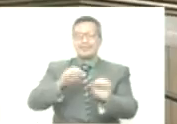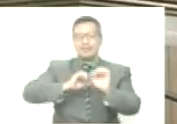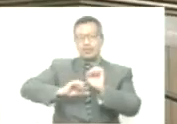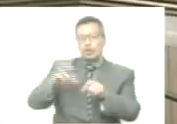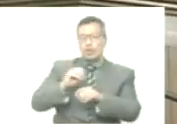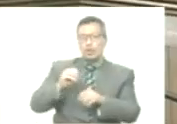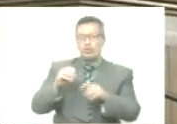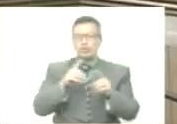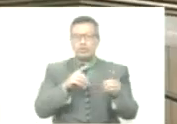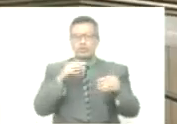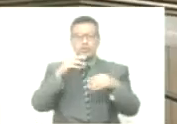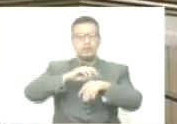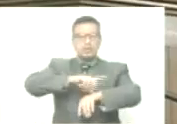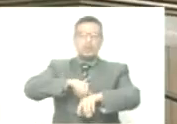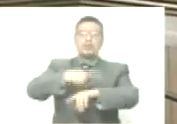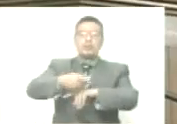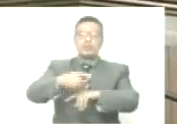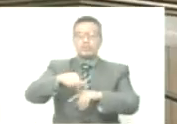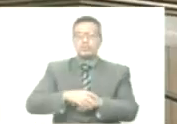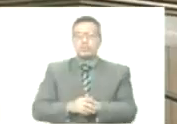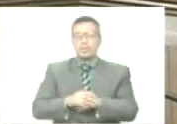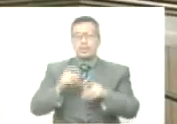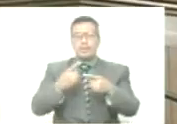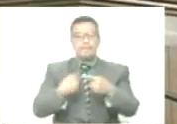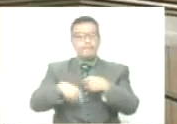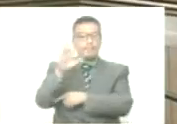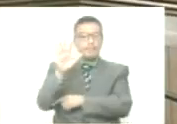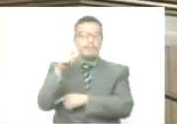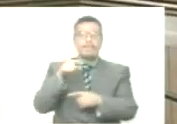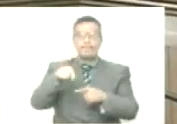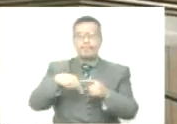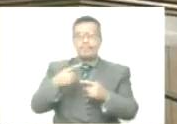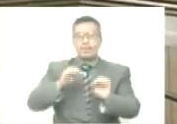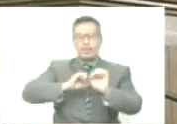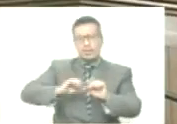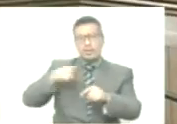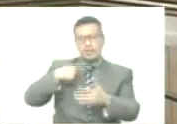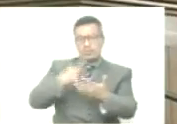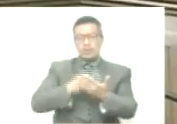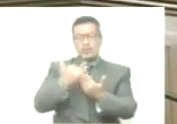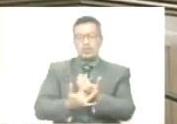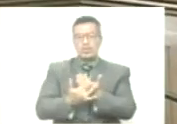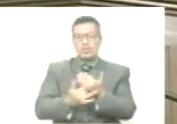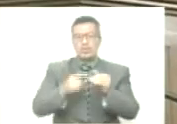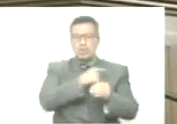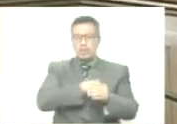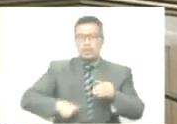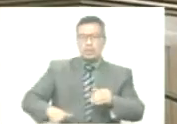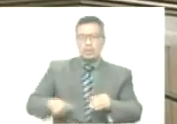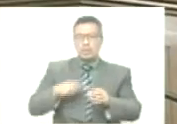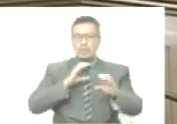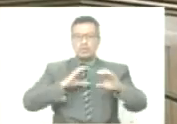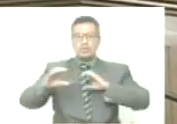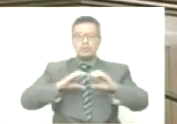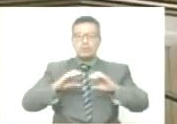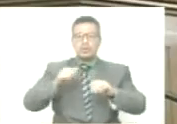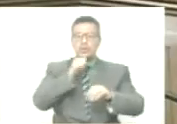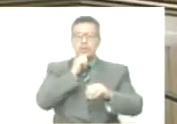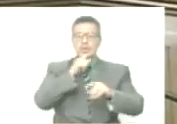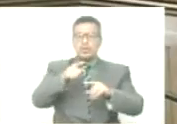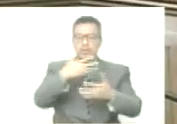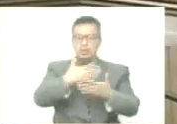o diferimiento y se tomará por mayoría. En caso de rechazo al proyecto, la presidencia lo comunicará a quienes lo